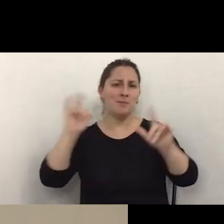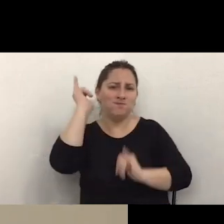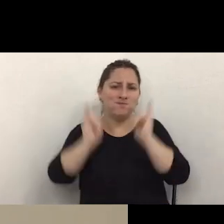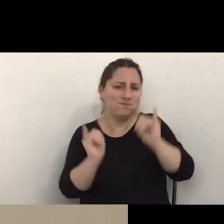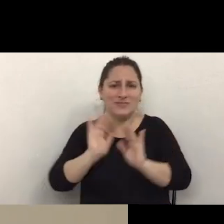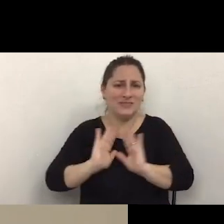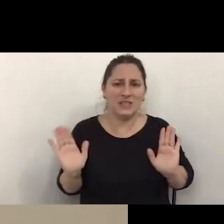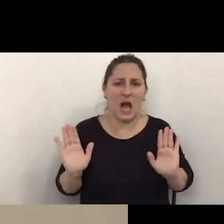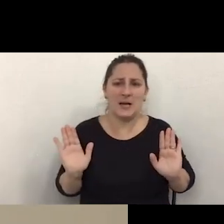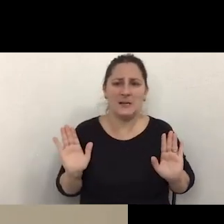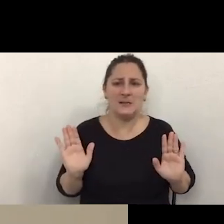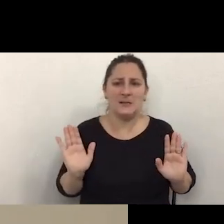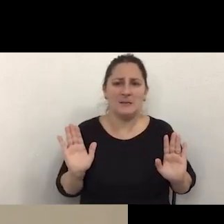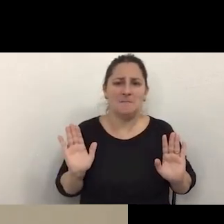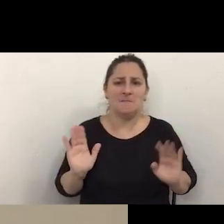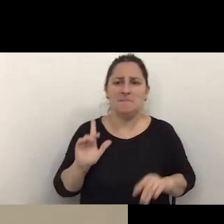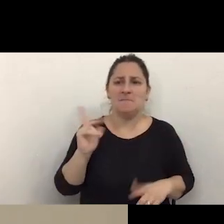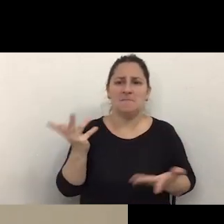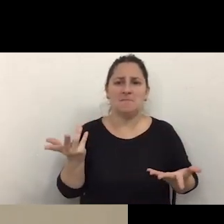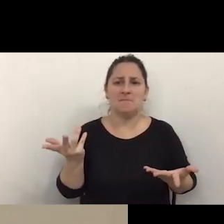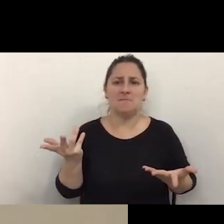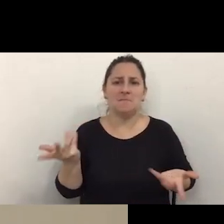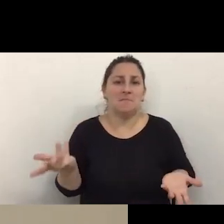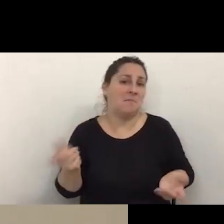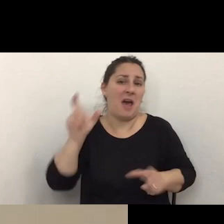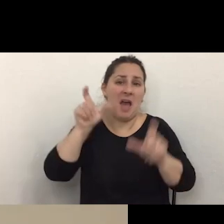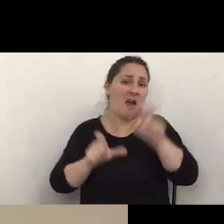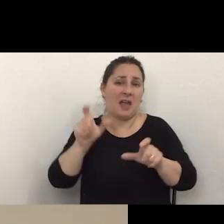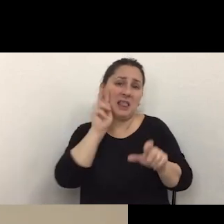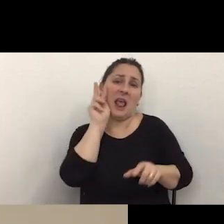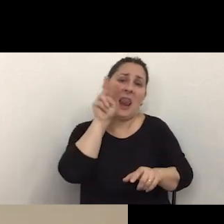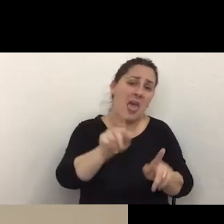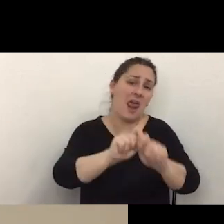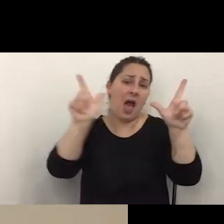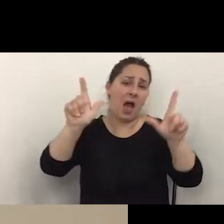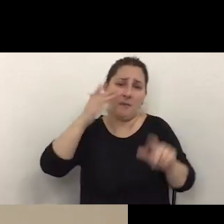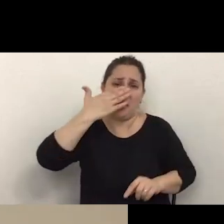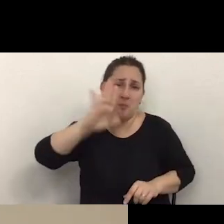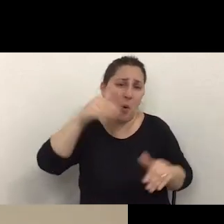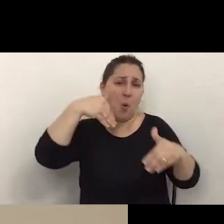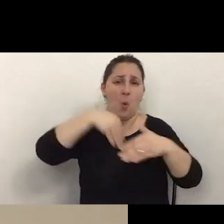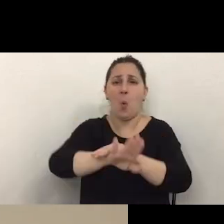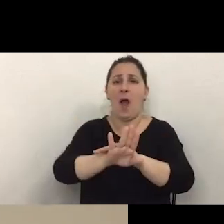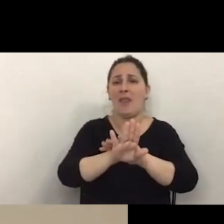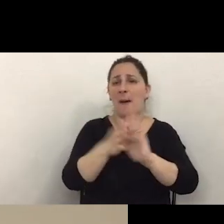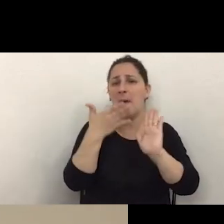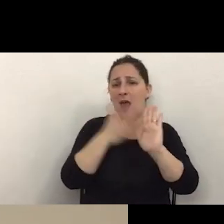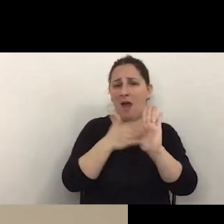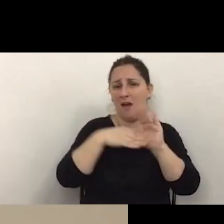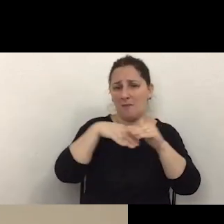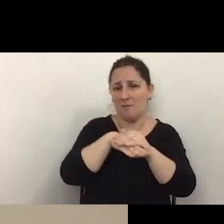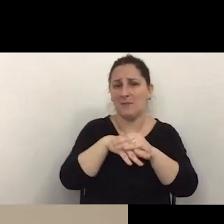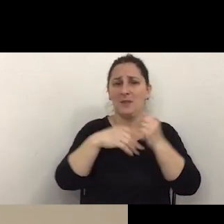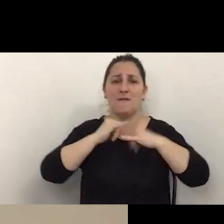con lo cual queda para los asistentes, para que lo guarden como material. Me parece